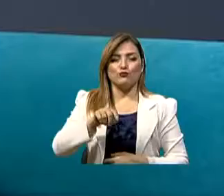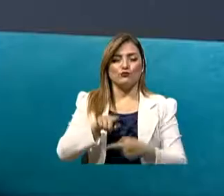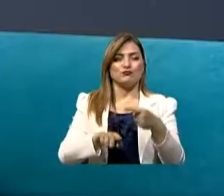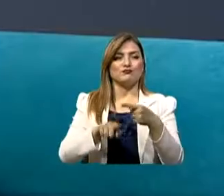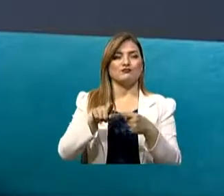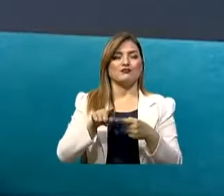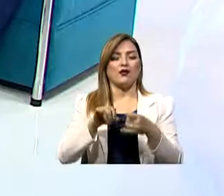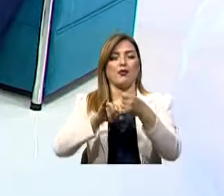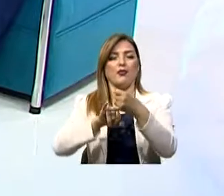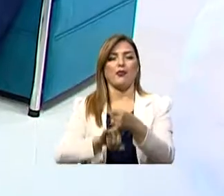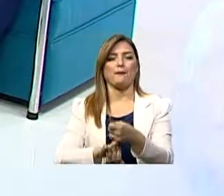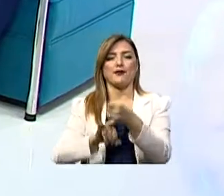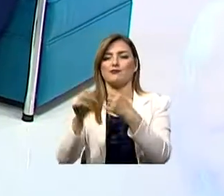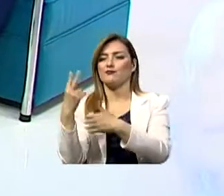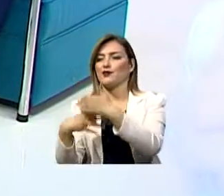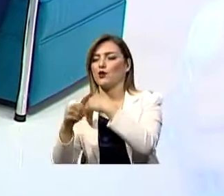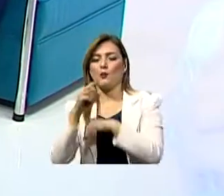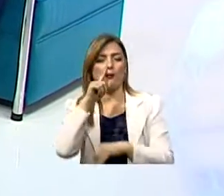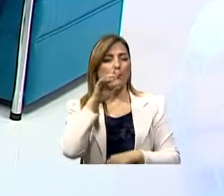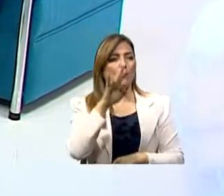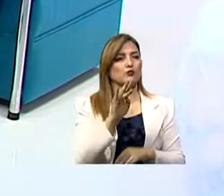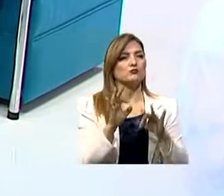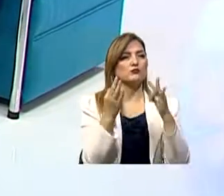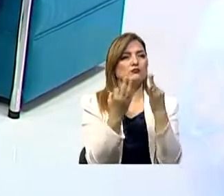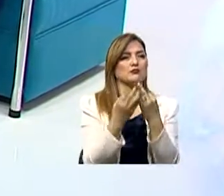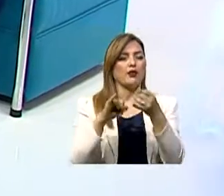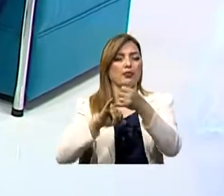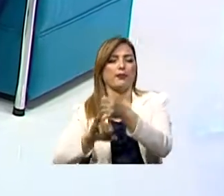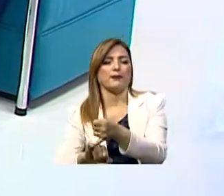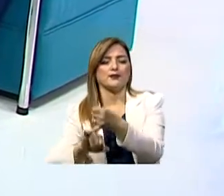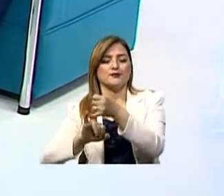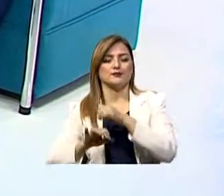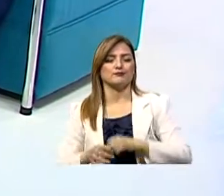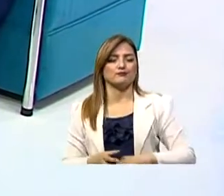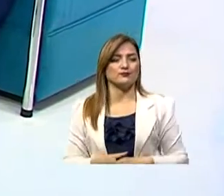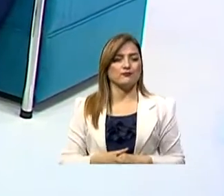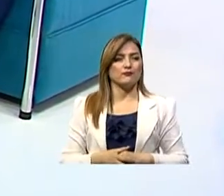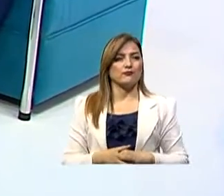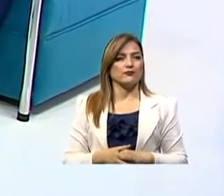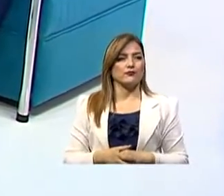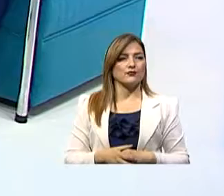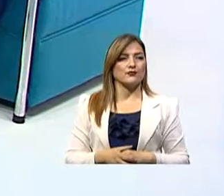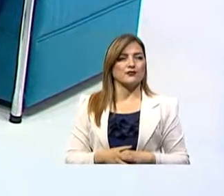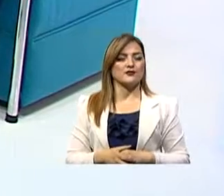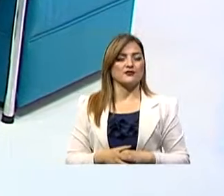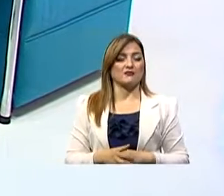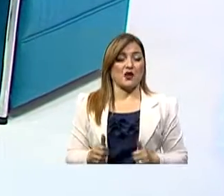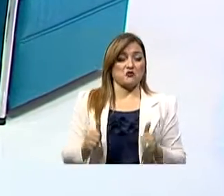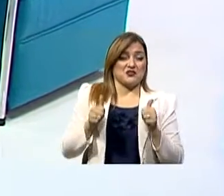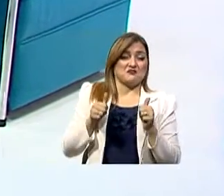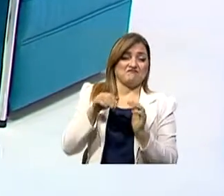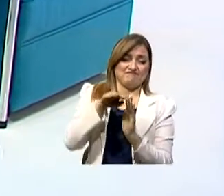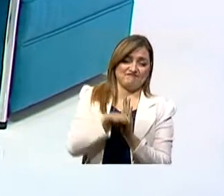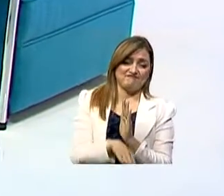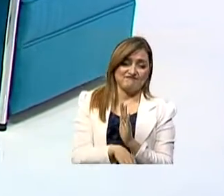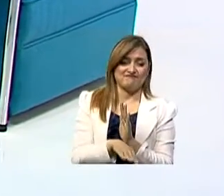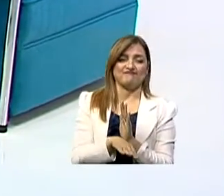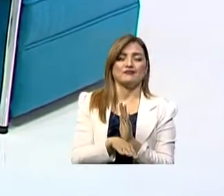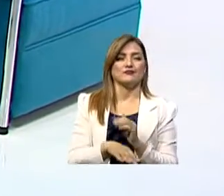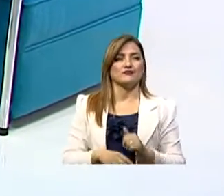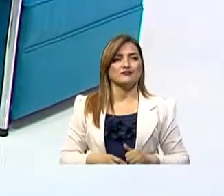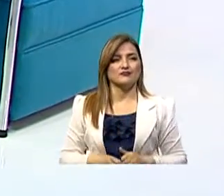tenía que depender de mis hijos de mi esposo de mi familia entonces eso llevará restando a una autoestima le va restando